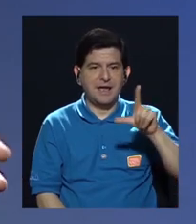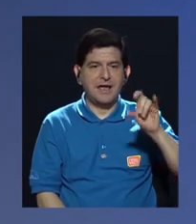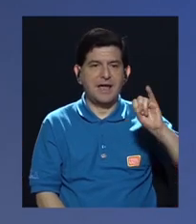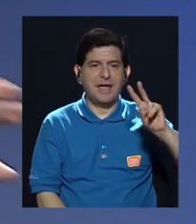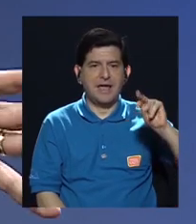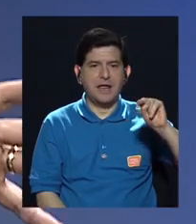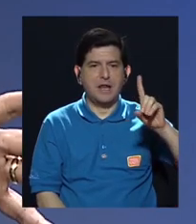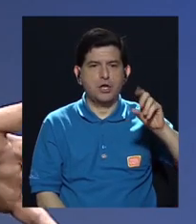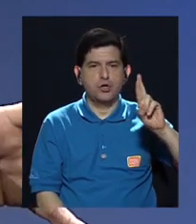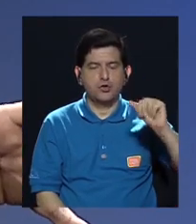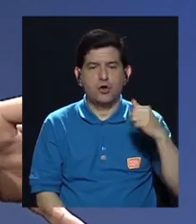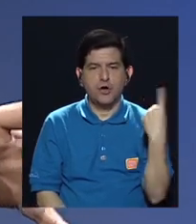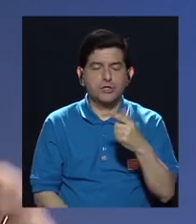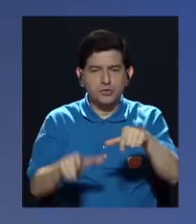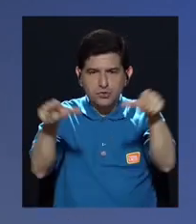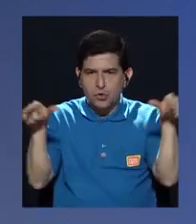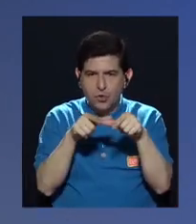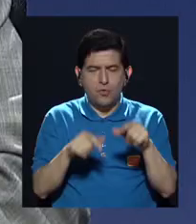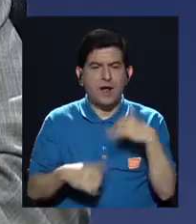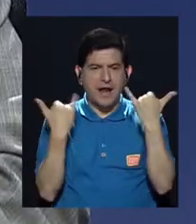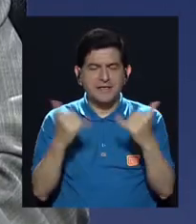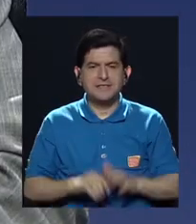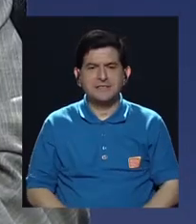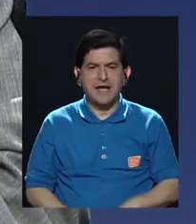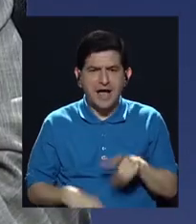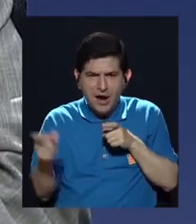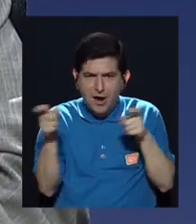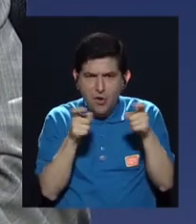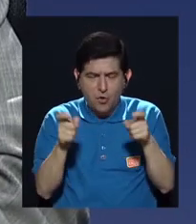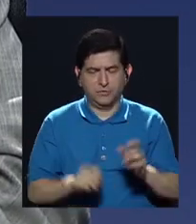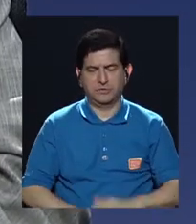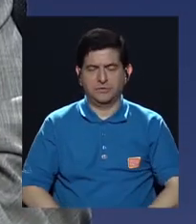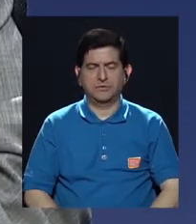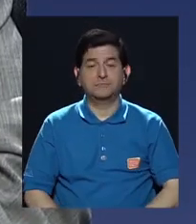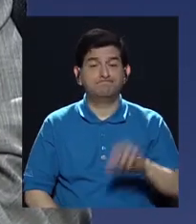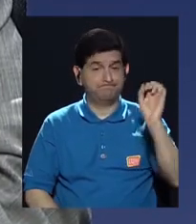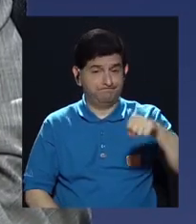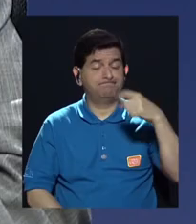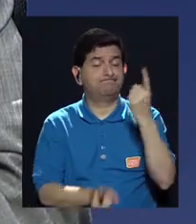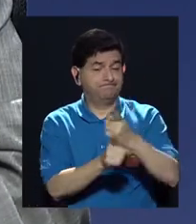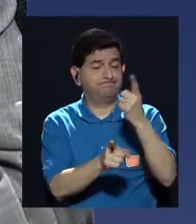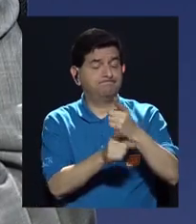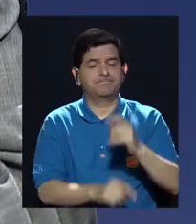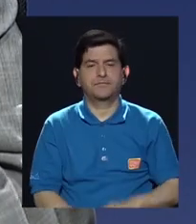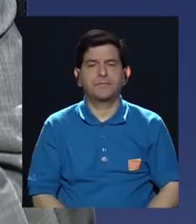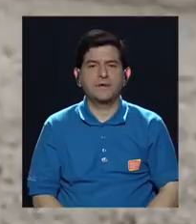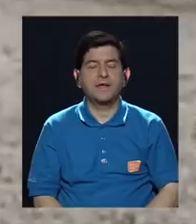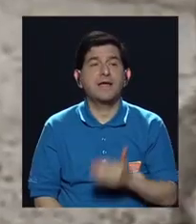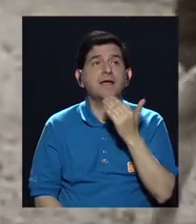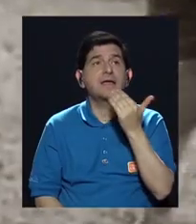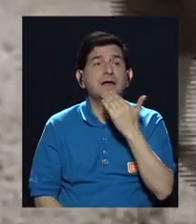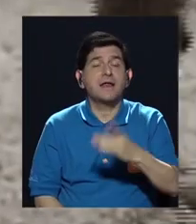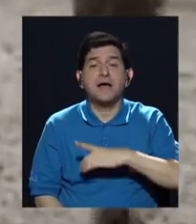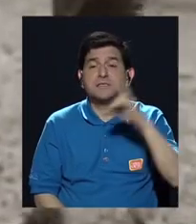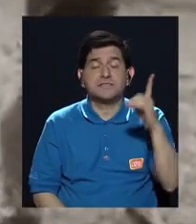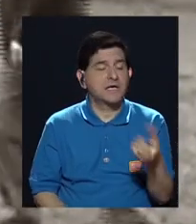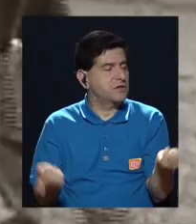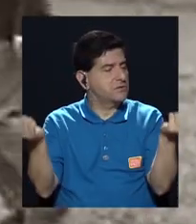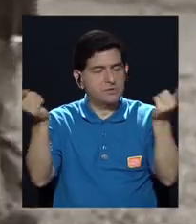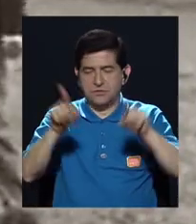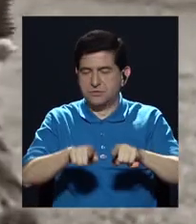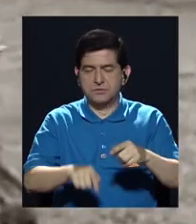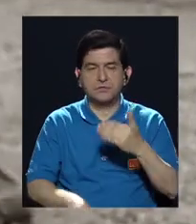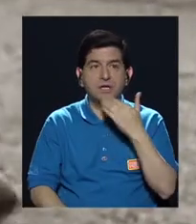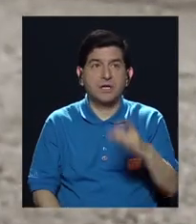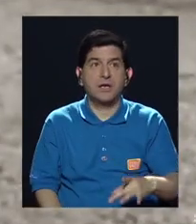era la única posibilidad porque estaban sitiados. Claro, claro, solo por la Lindora. Y esto es algo que gracias a Dios no se produjo,